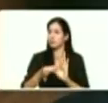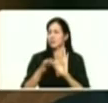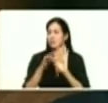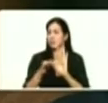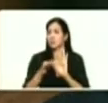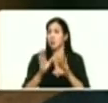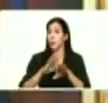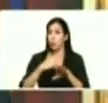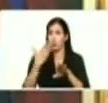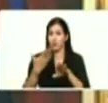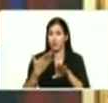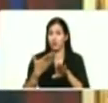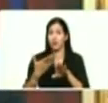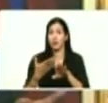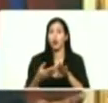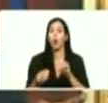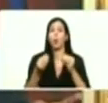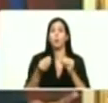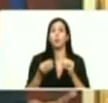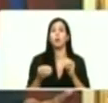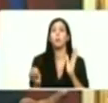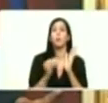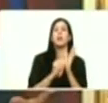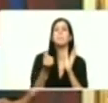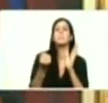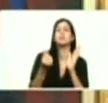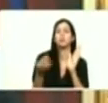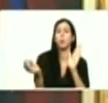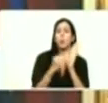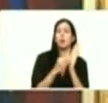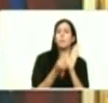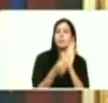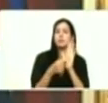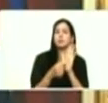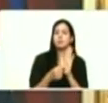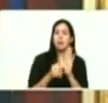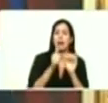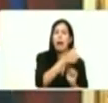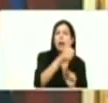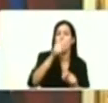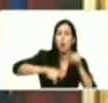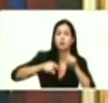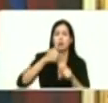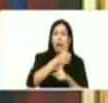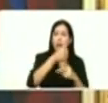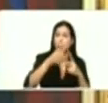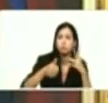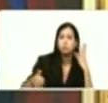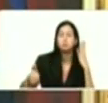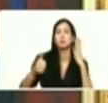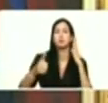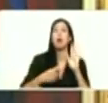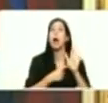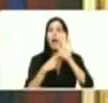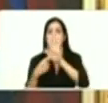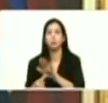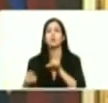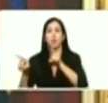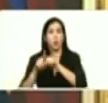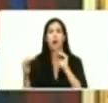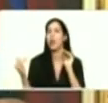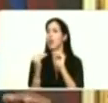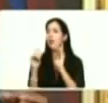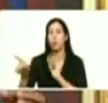porque todo la fijación el modelo de costos y luego el precio final se va a expresar en Mercal Pedeval